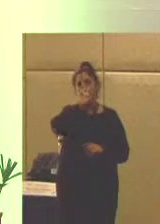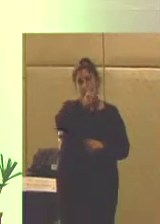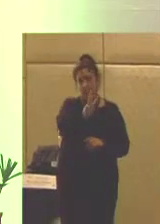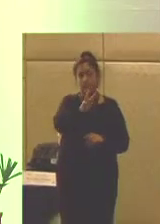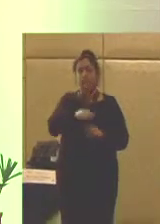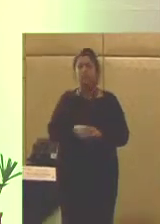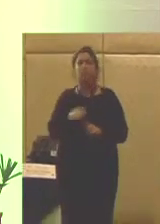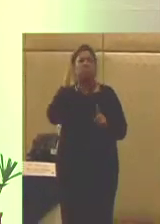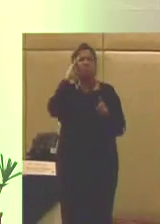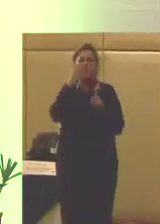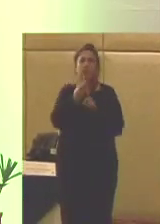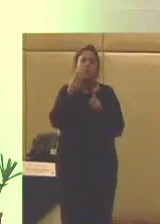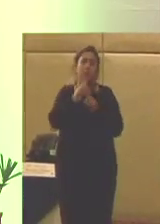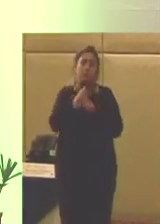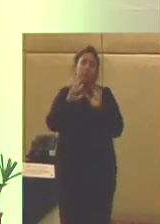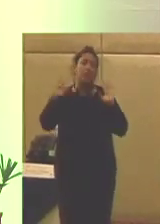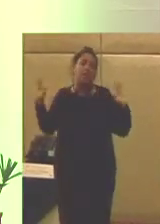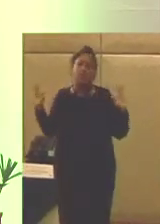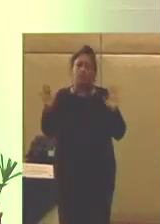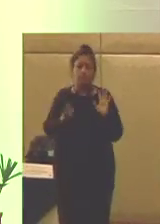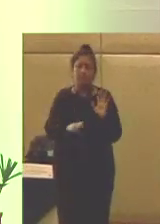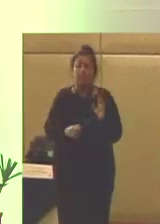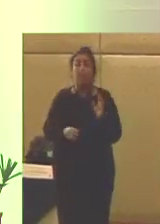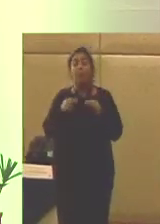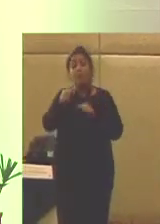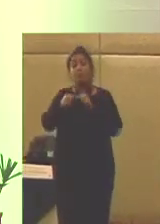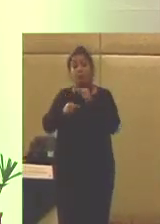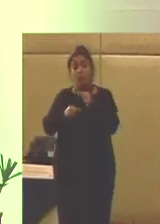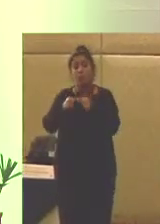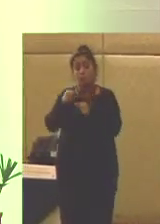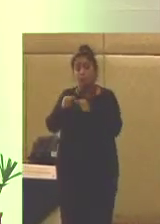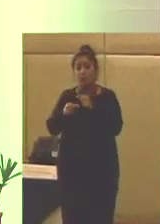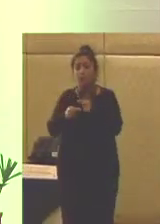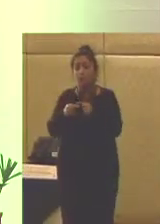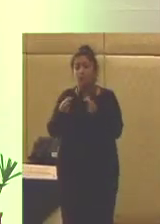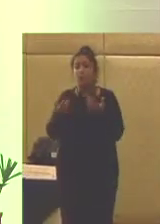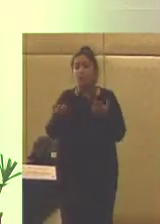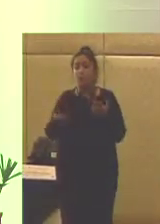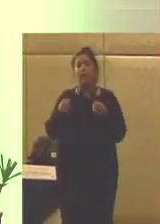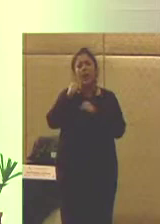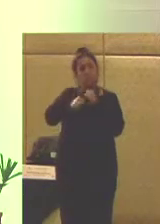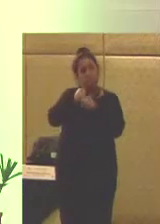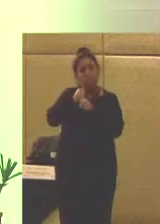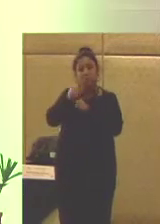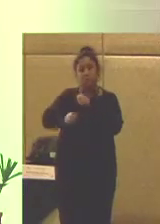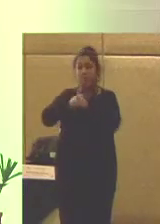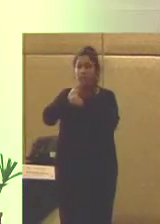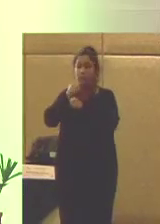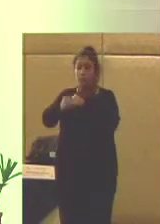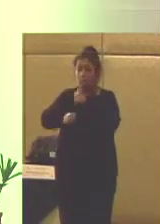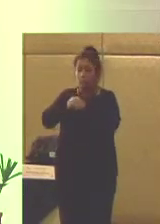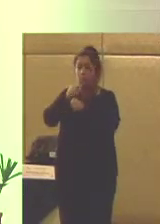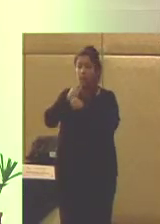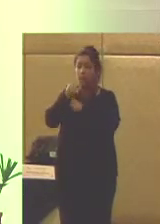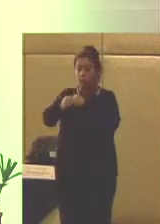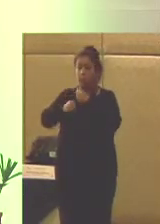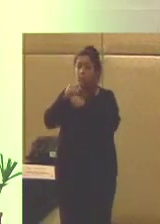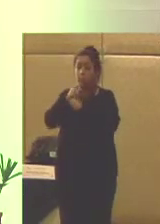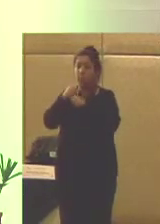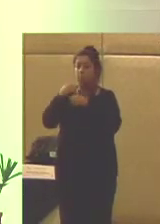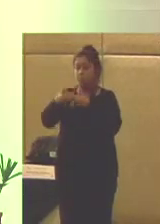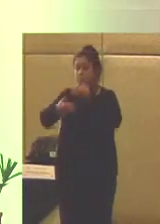presupuestal con recursos asignados. Sin embargo, tenía la desventaja de que cada año el recurso que no había sido ejercido tenía que ser